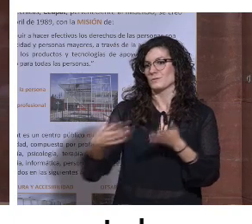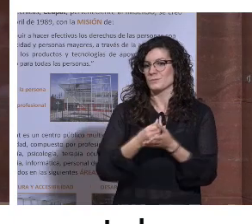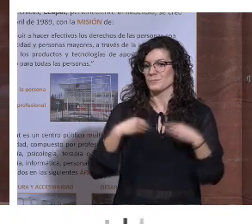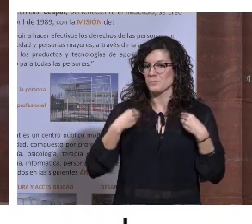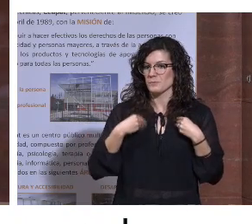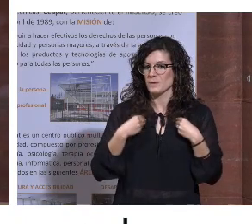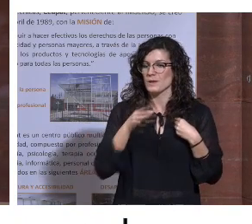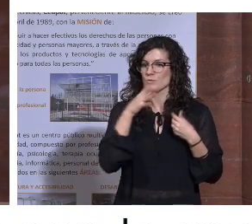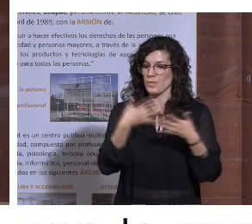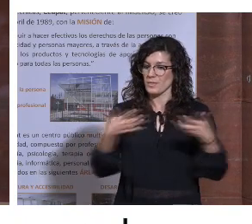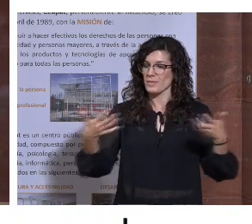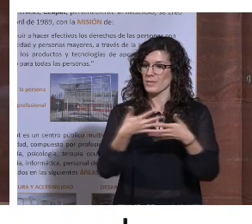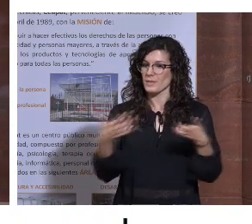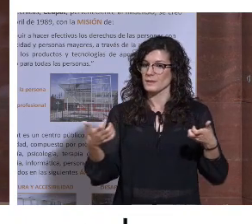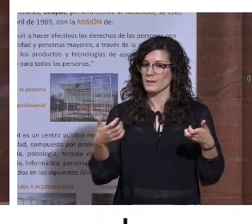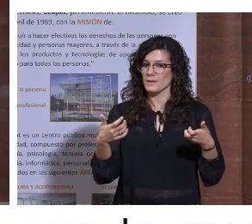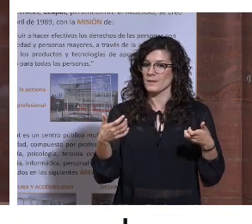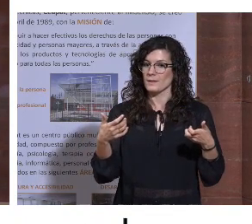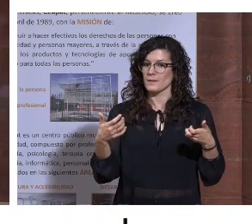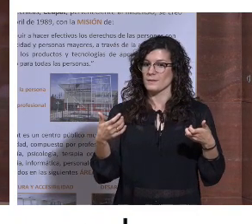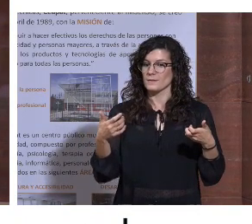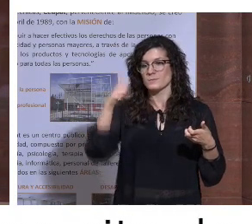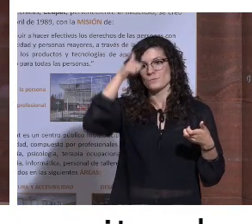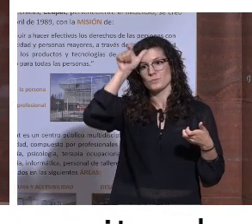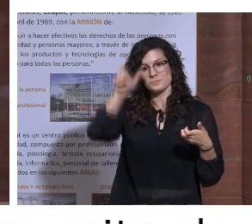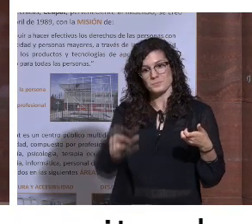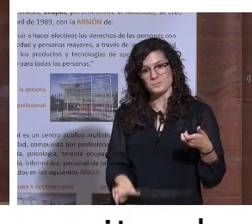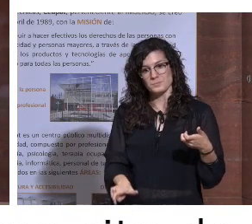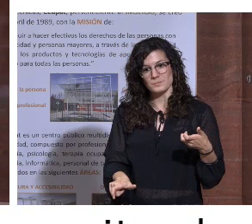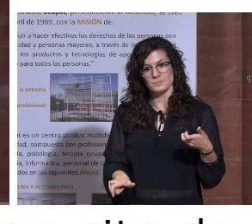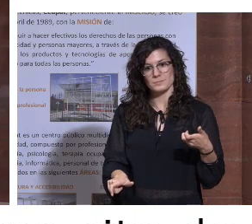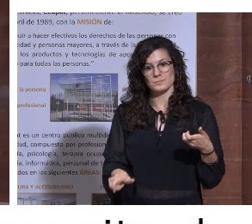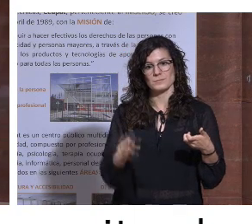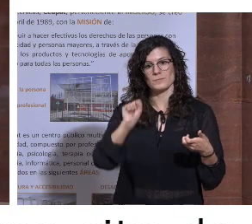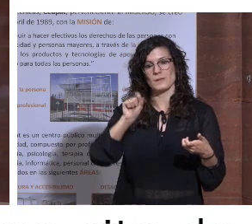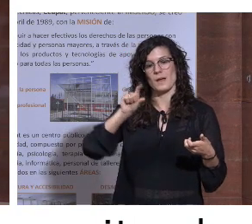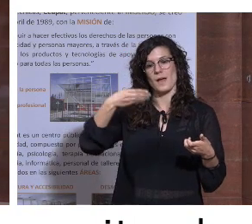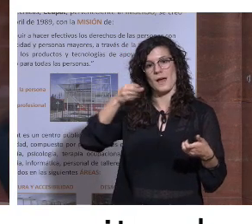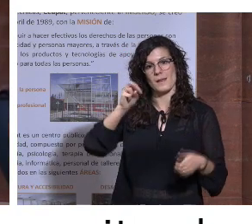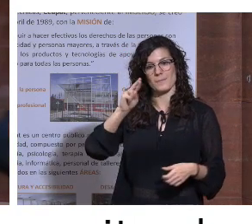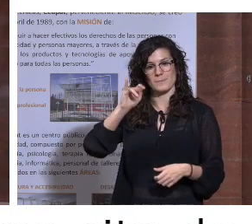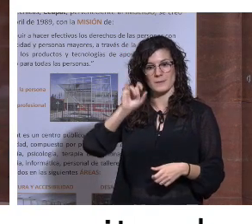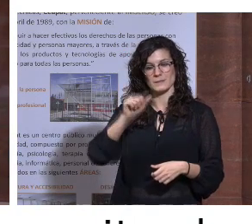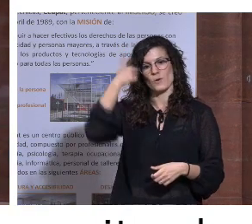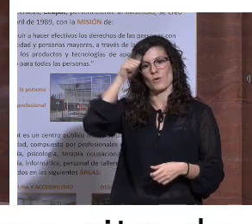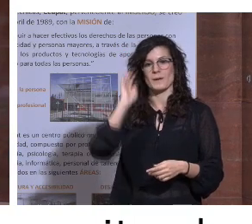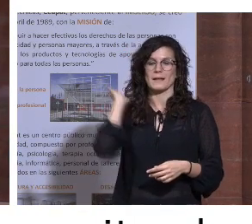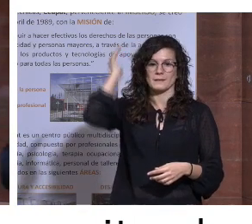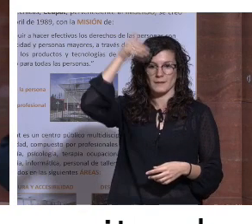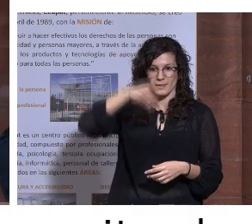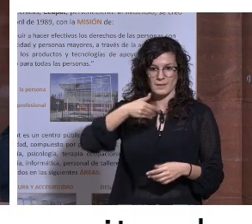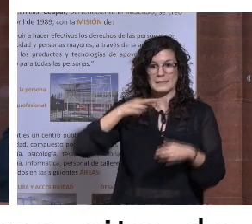cita de León Battista Alberti, que sabéis que es un hombre del Renacimiento, un humanista,